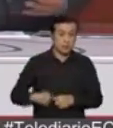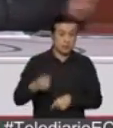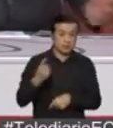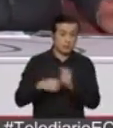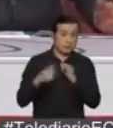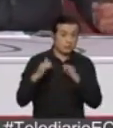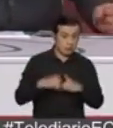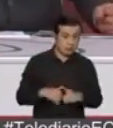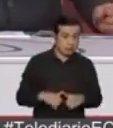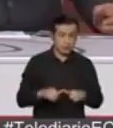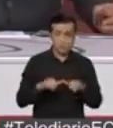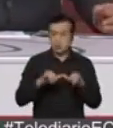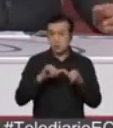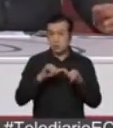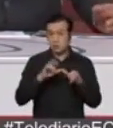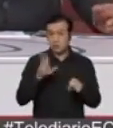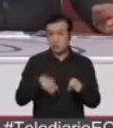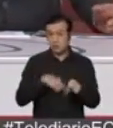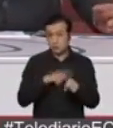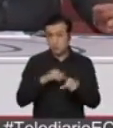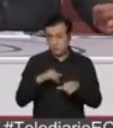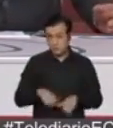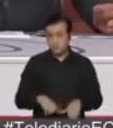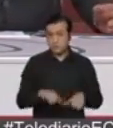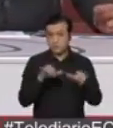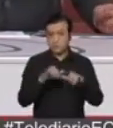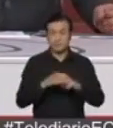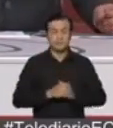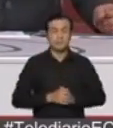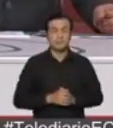está continuando de manera normal?